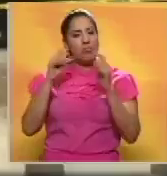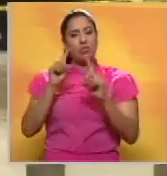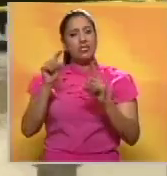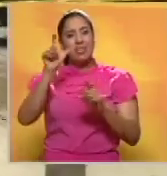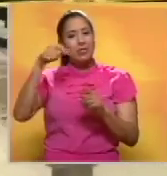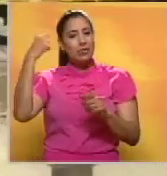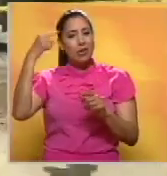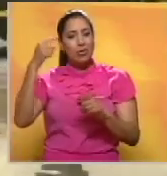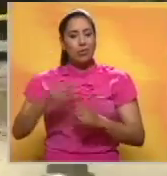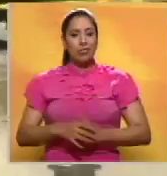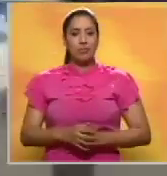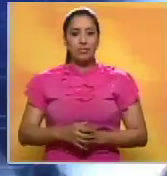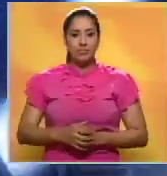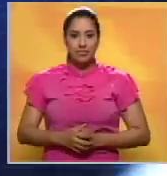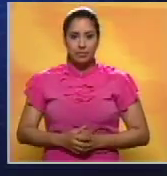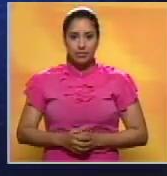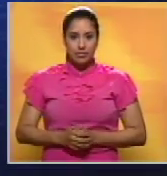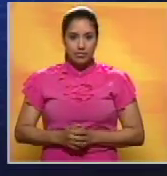terrorismo.